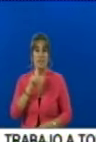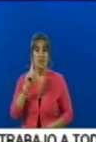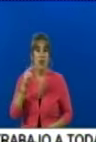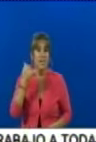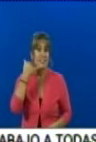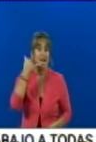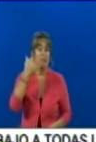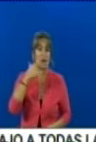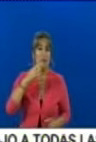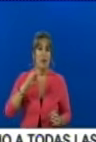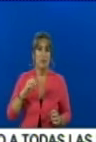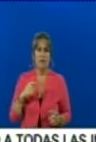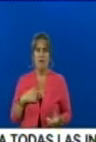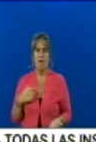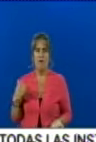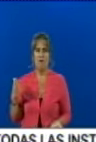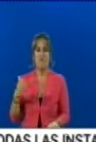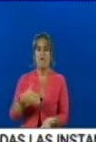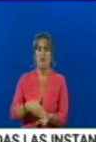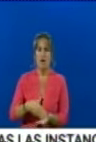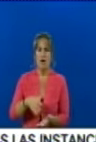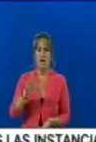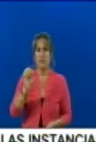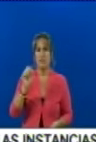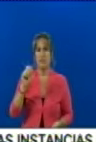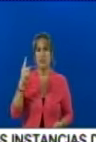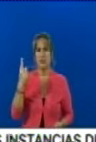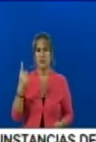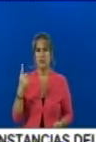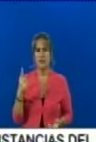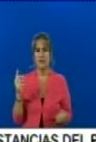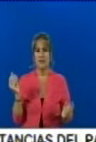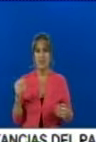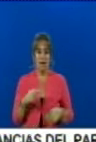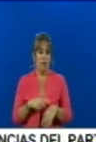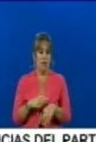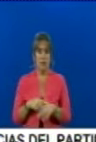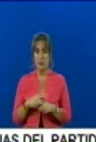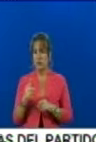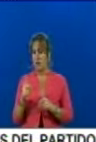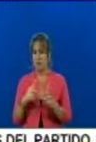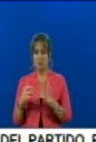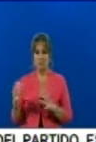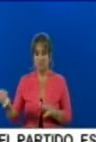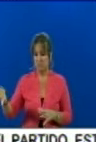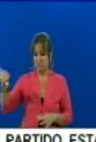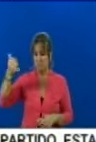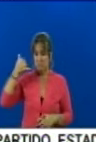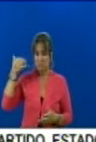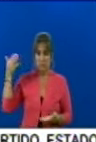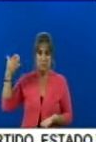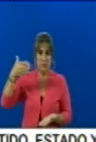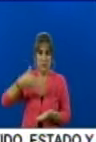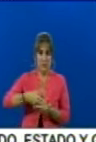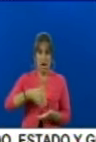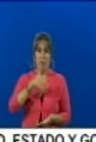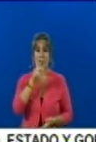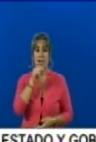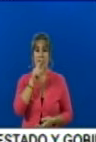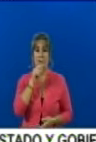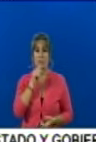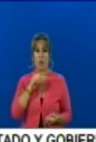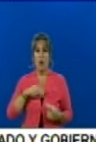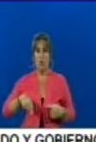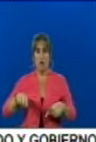denuncia de la población, nos personamos en el micro 3. Quizá una hora y media después de haber llegado el pollo a